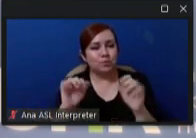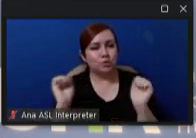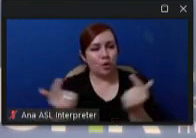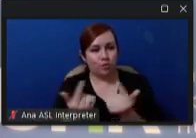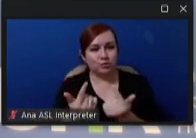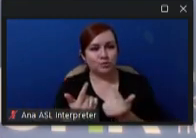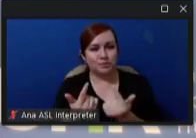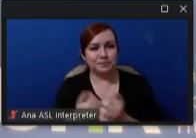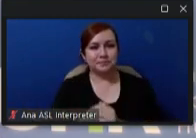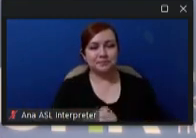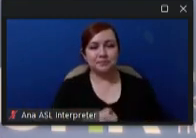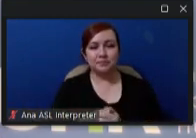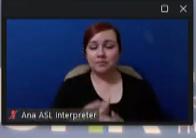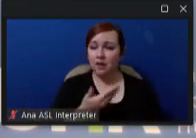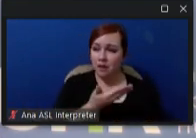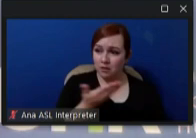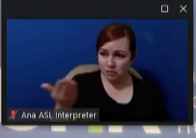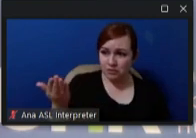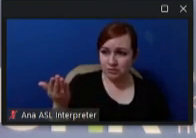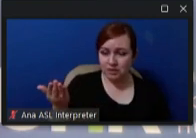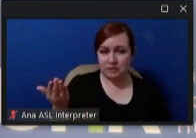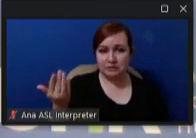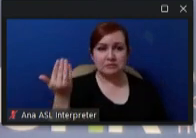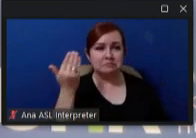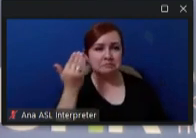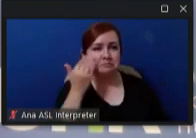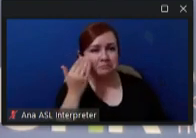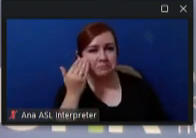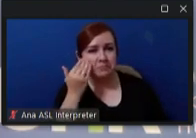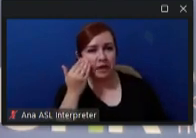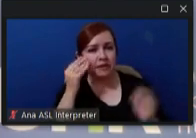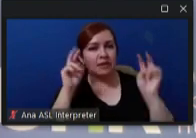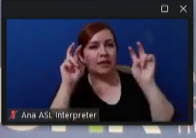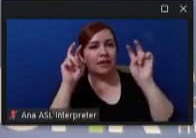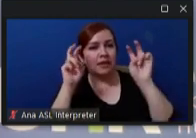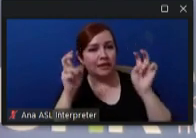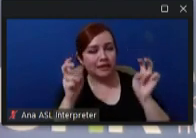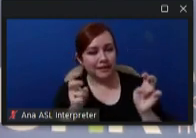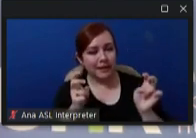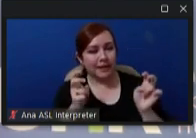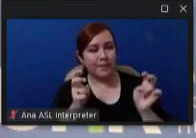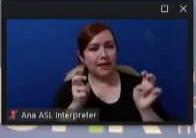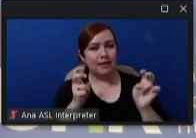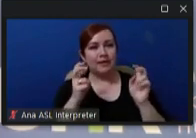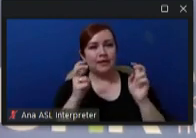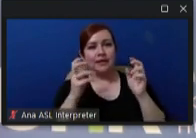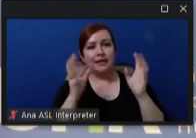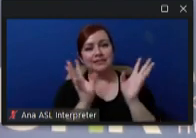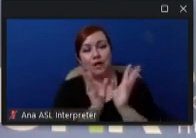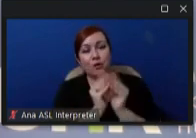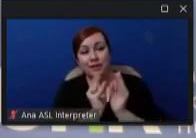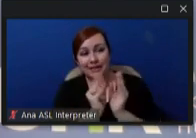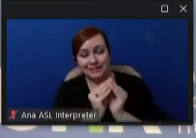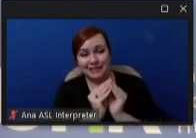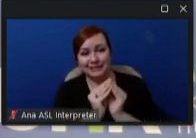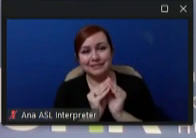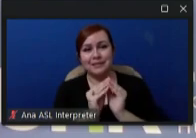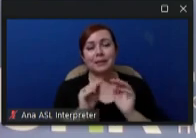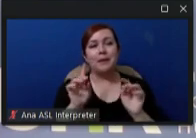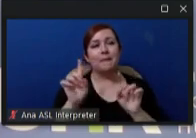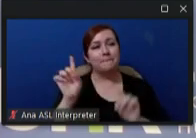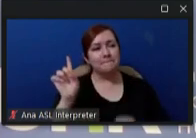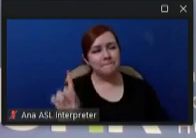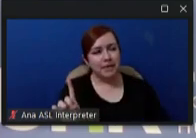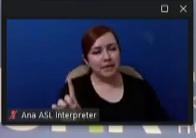Algunos de ustedes manejan cómo es el tema de las audiencias, pero para una